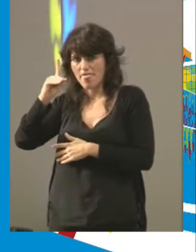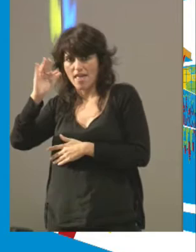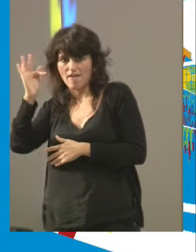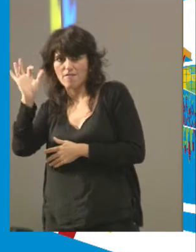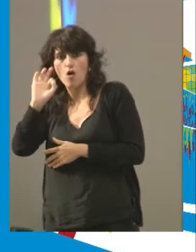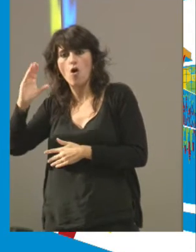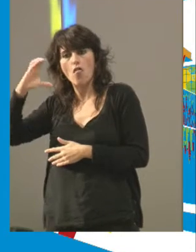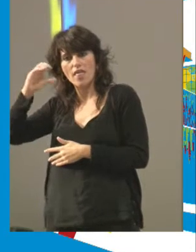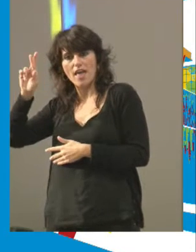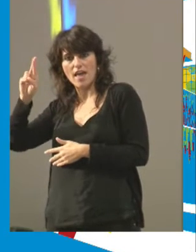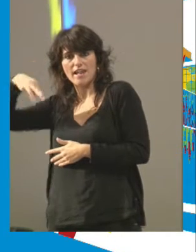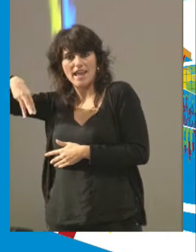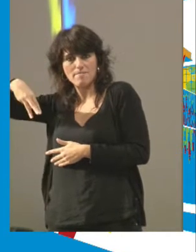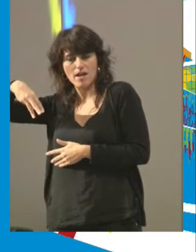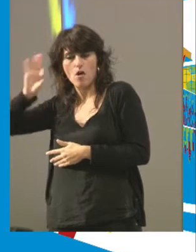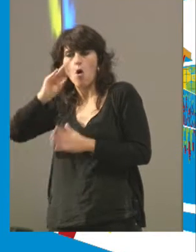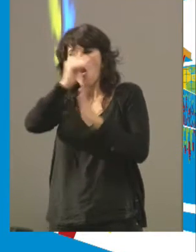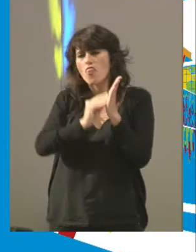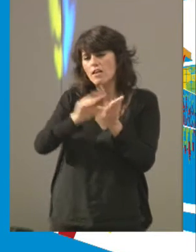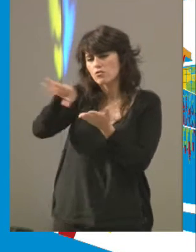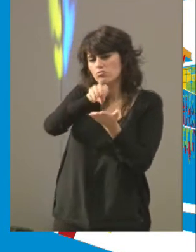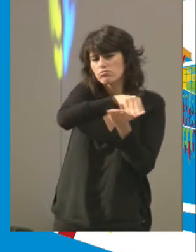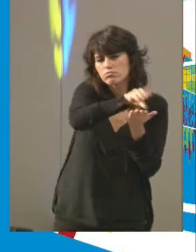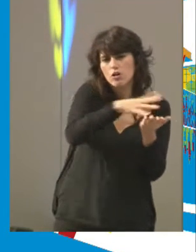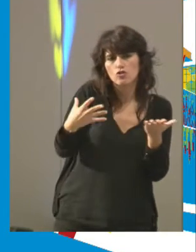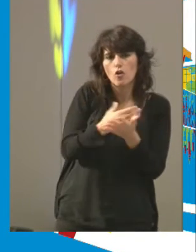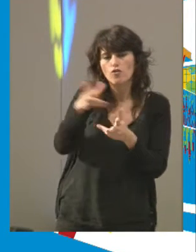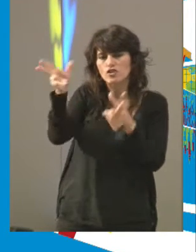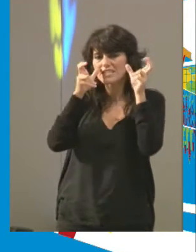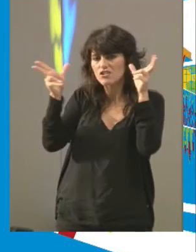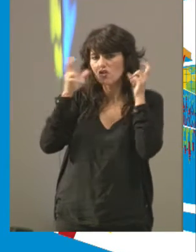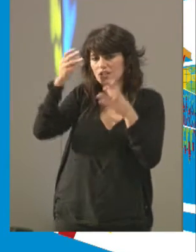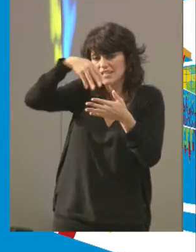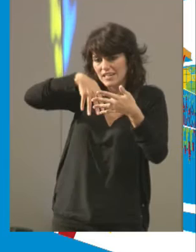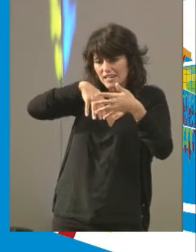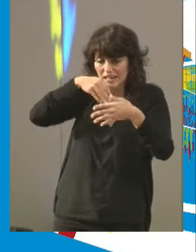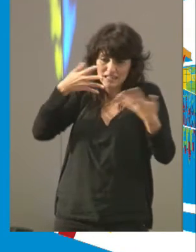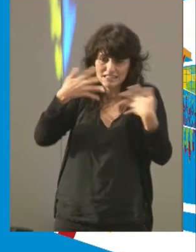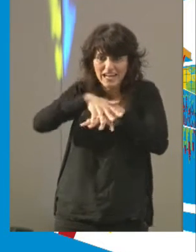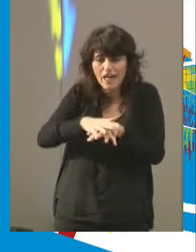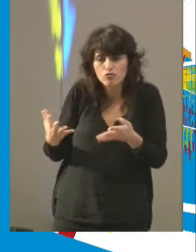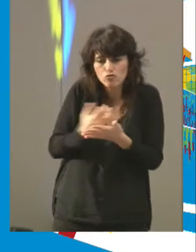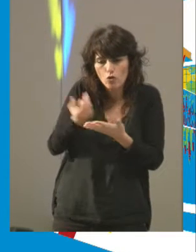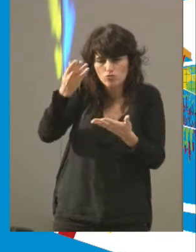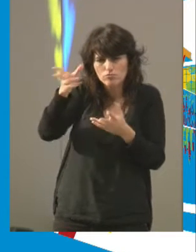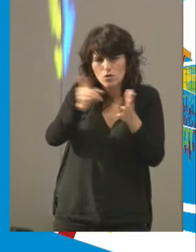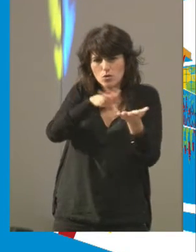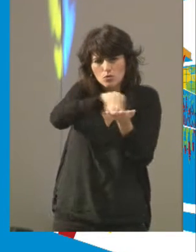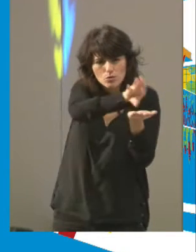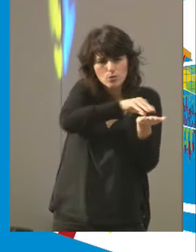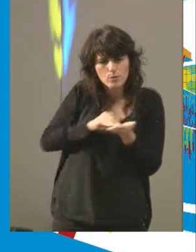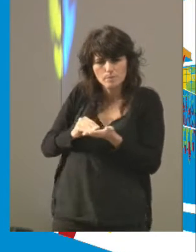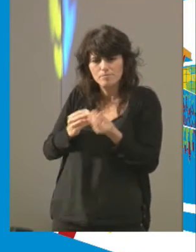que yo tengo? Eso. ¿Qué pasaría si yo tengo los datos de todos los sensores integrados? ¿Qué puedo sacar ahí? Ahí, con esas grandes